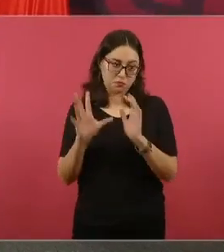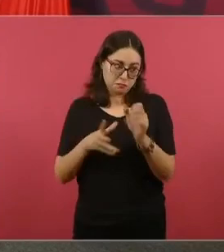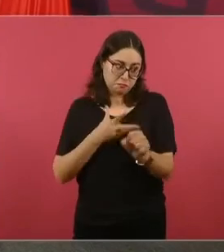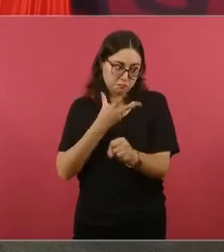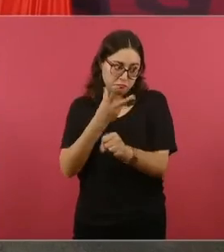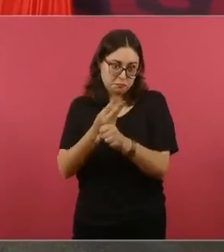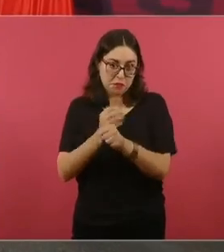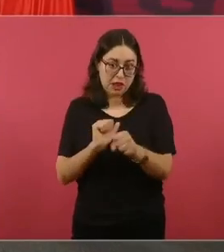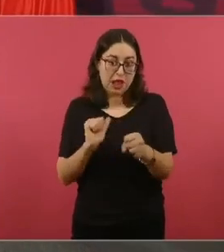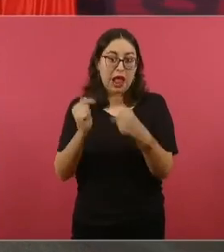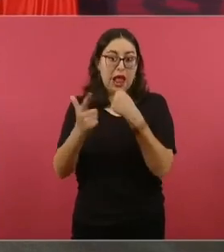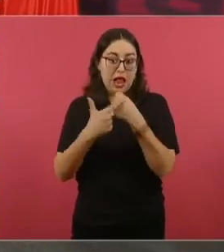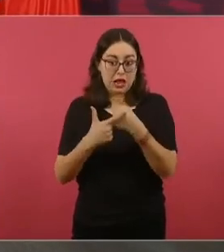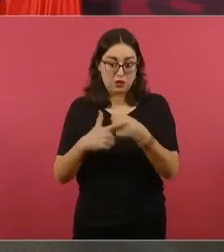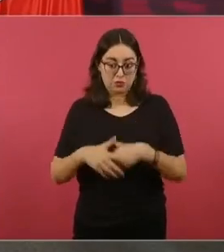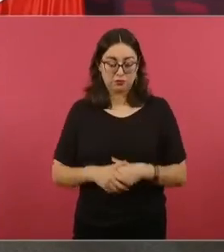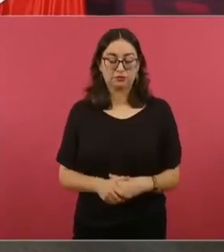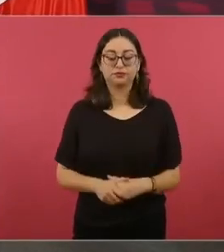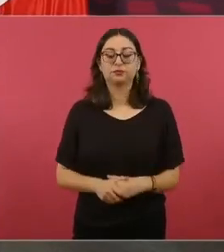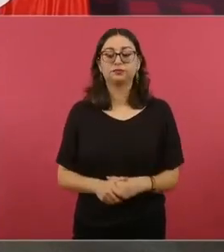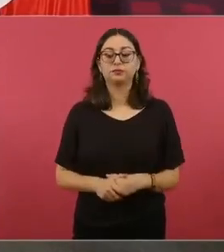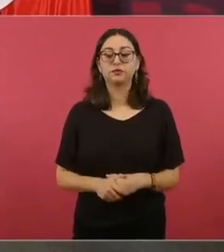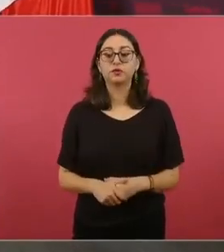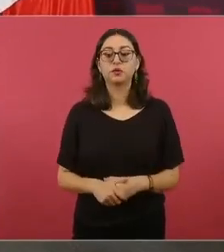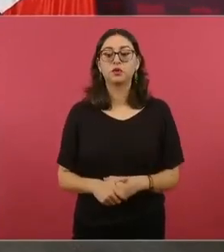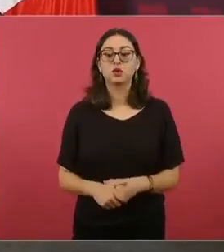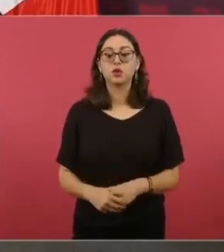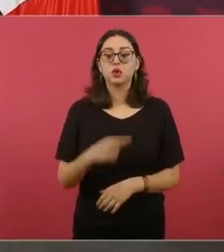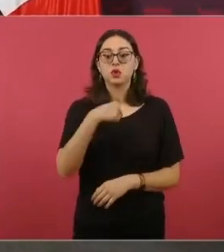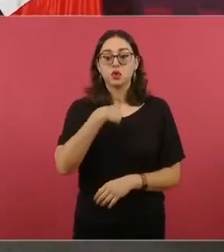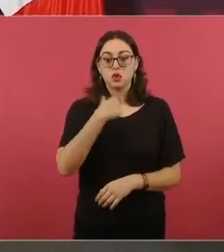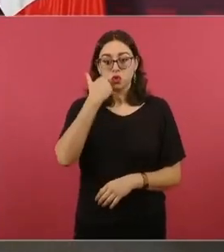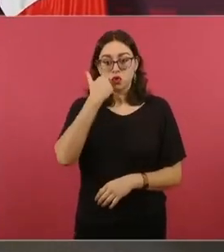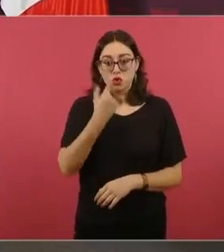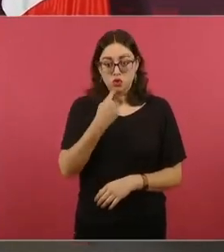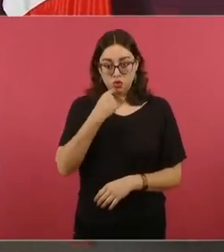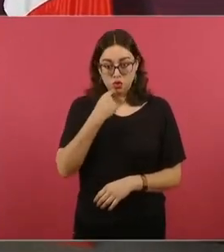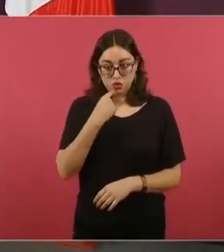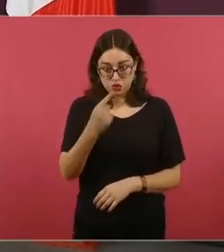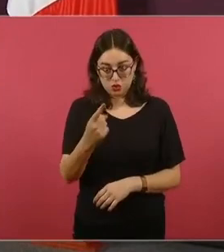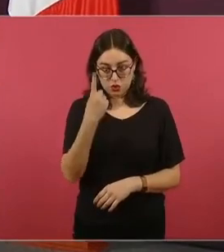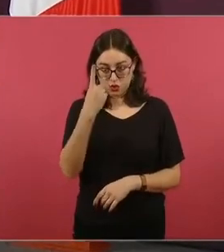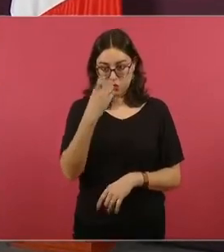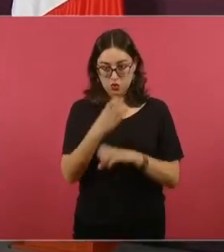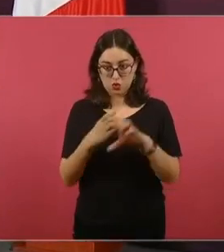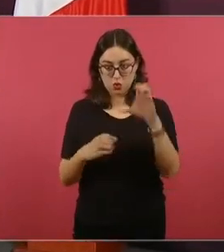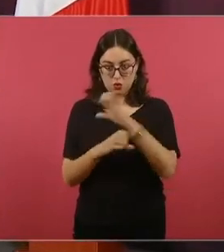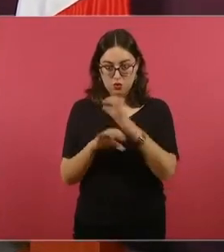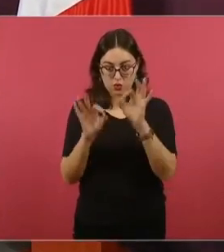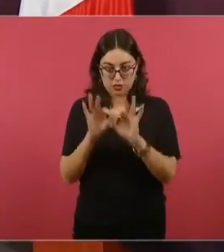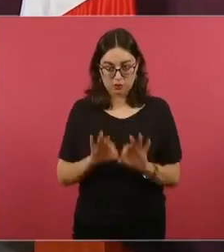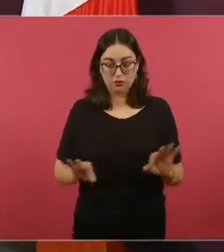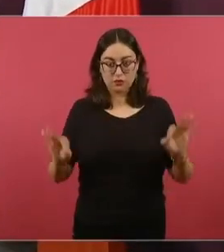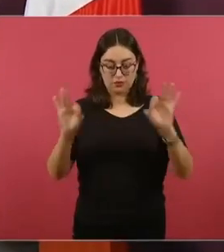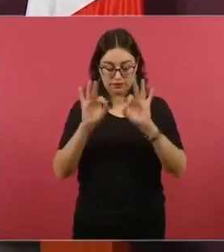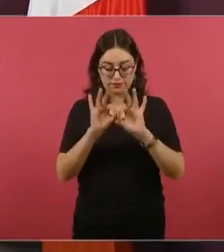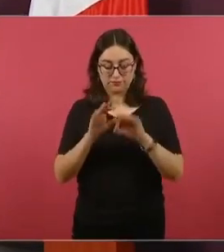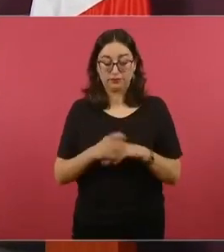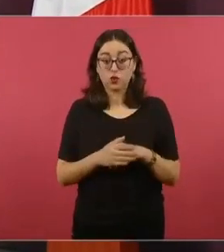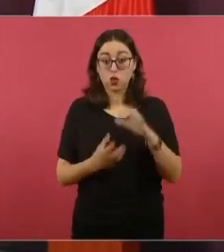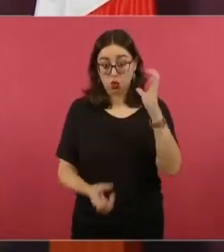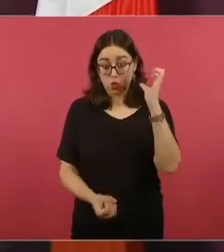solo comentarles que en todos los casos van a haber ahorros.